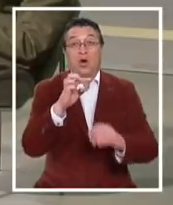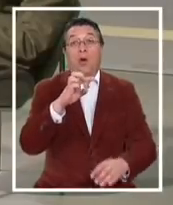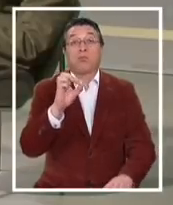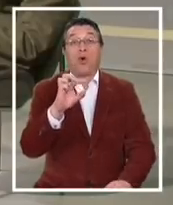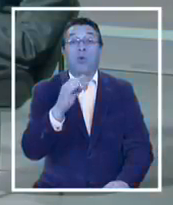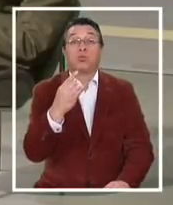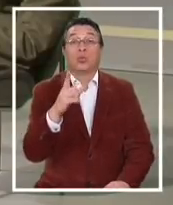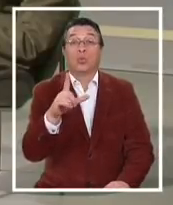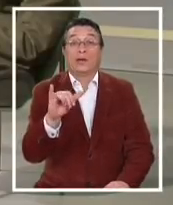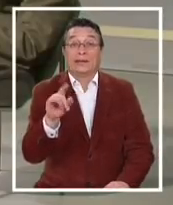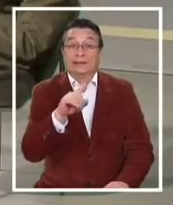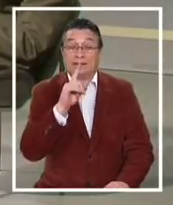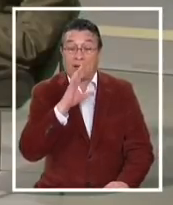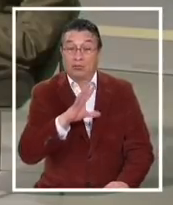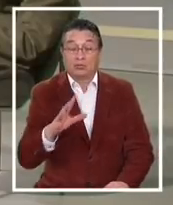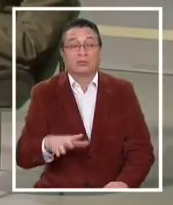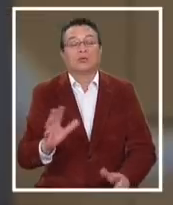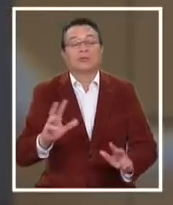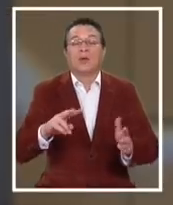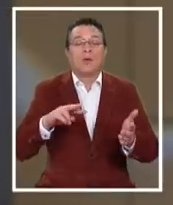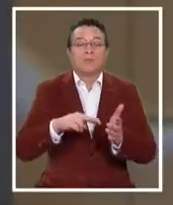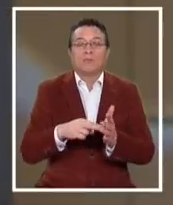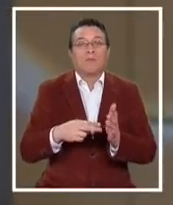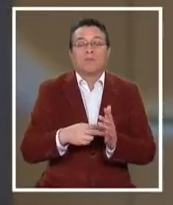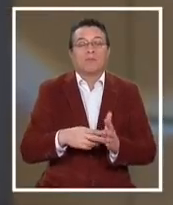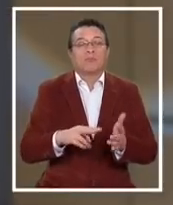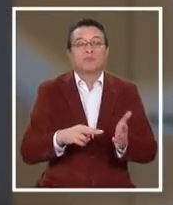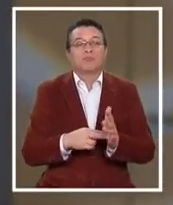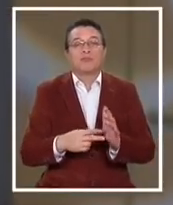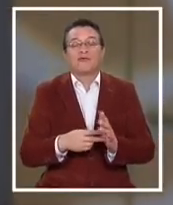Giles? Es que el problema de entrar